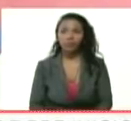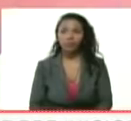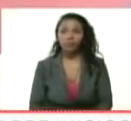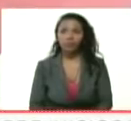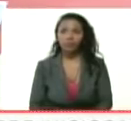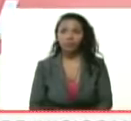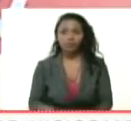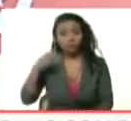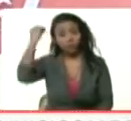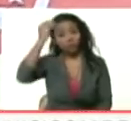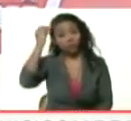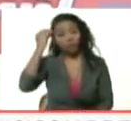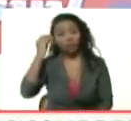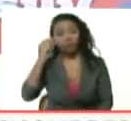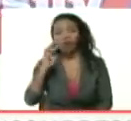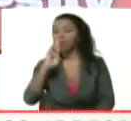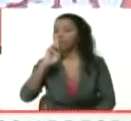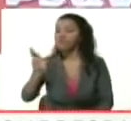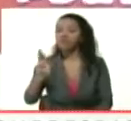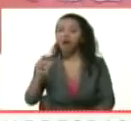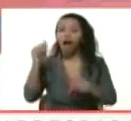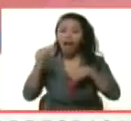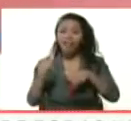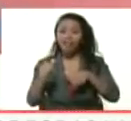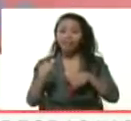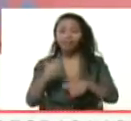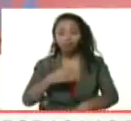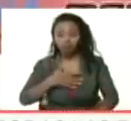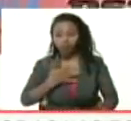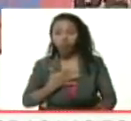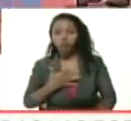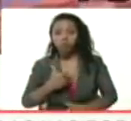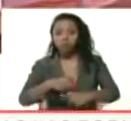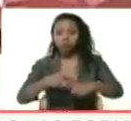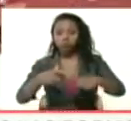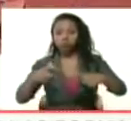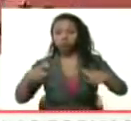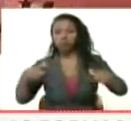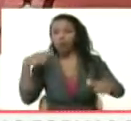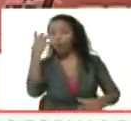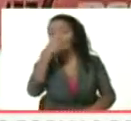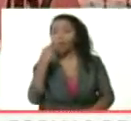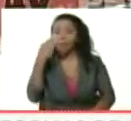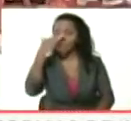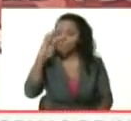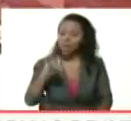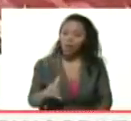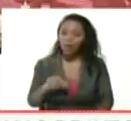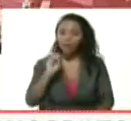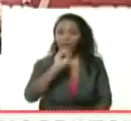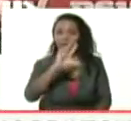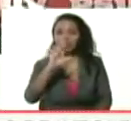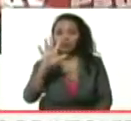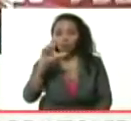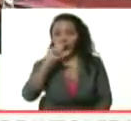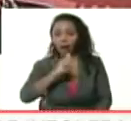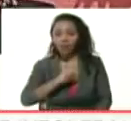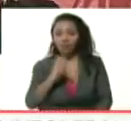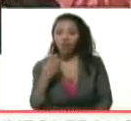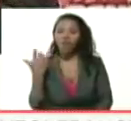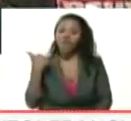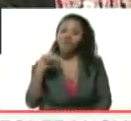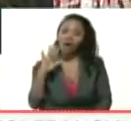Creemos pues que los resultados aquí pueden ser que una gran mayoría de jóvenes menores de 35 años se van a